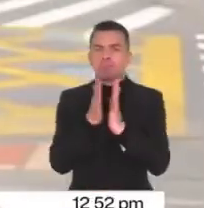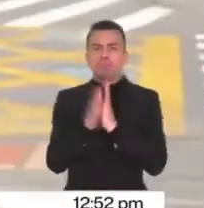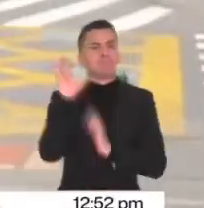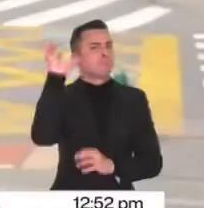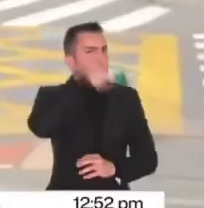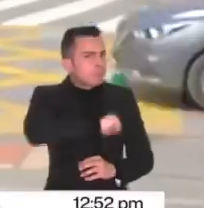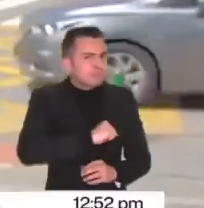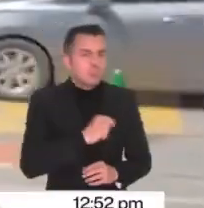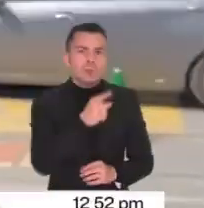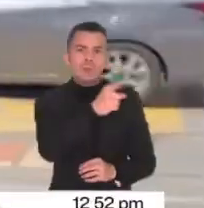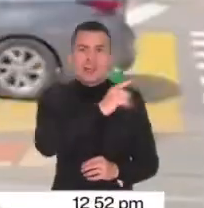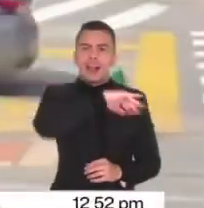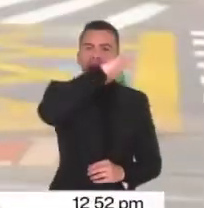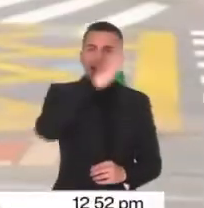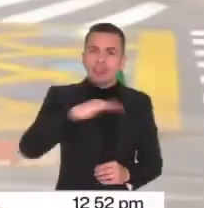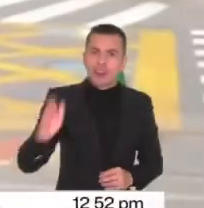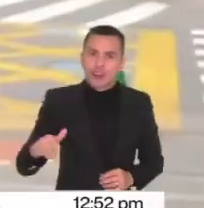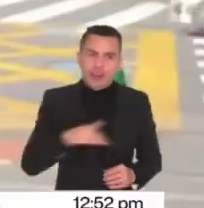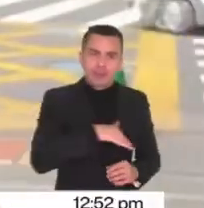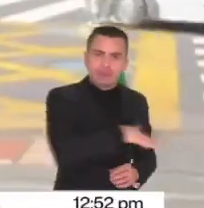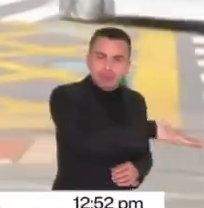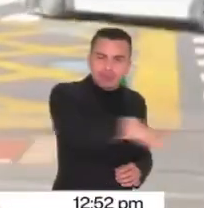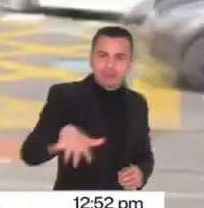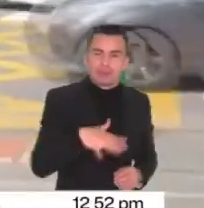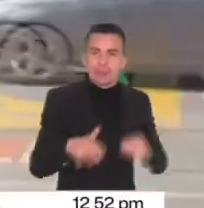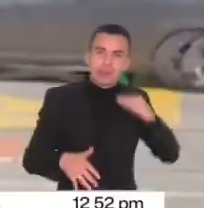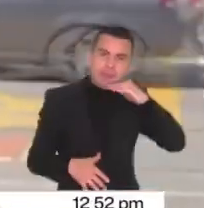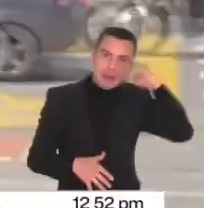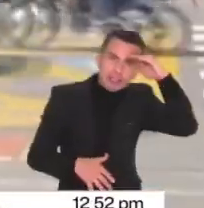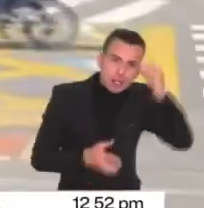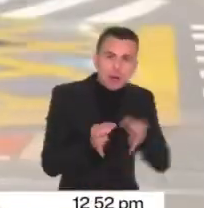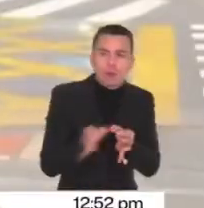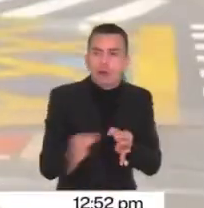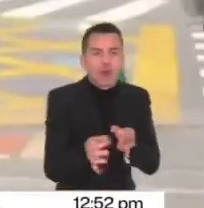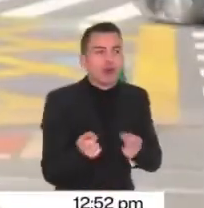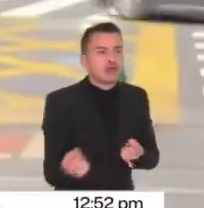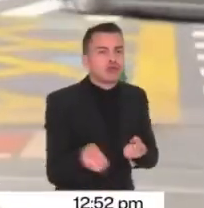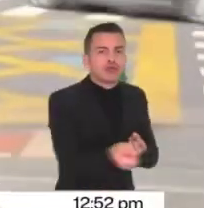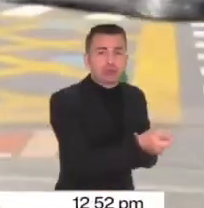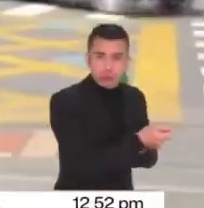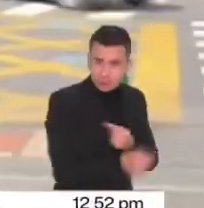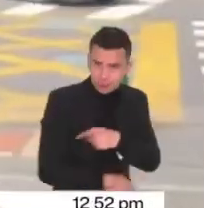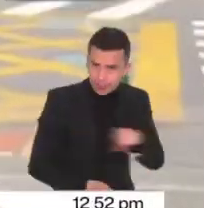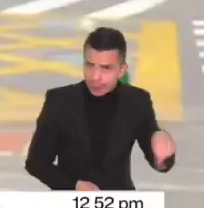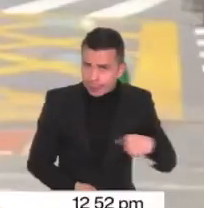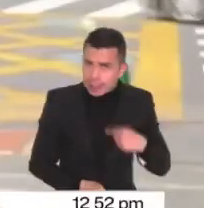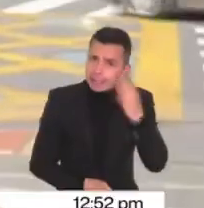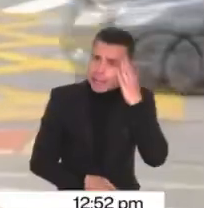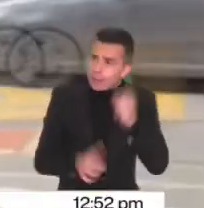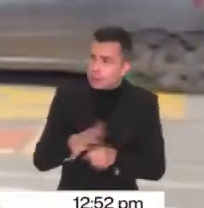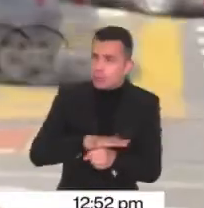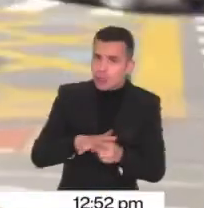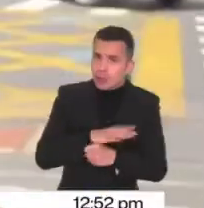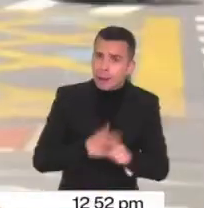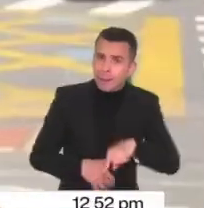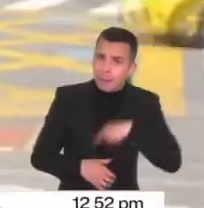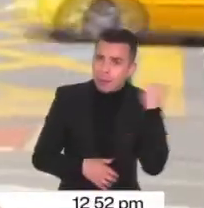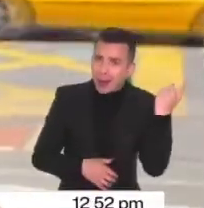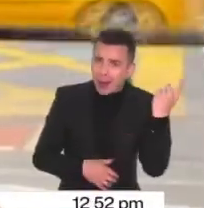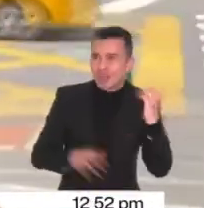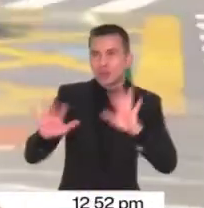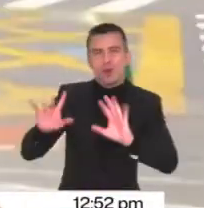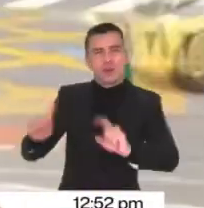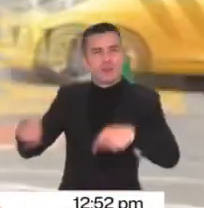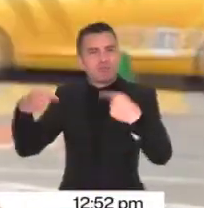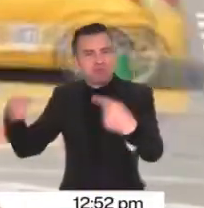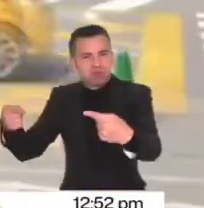los antioqueños, que el área metropolitana, Medellín y sus municipios aledaños, a pesar de las circunstancias de los resultados